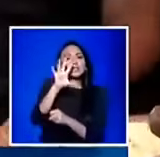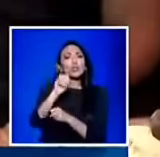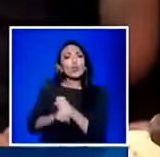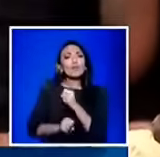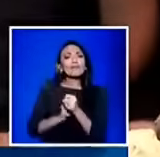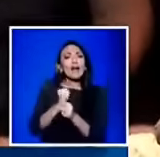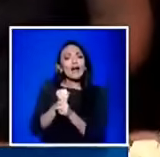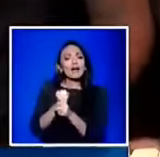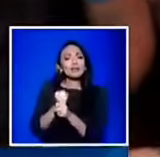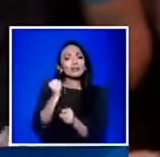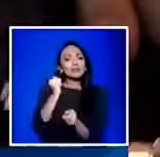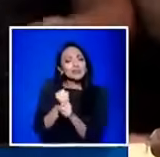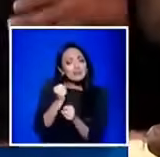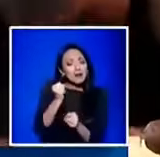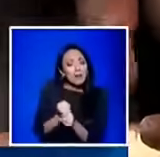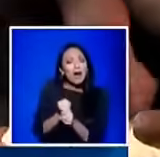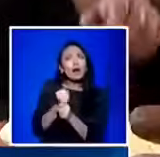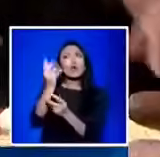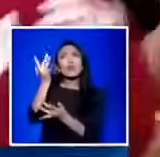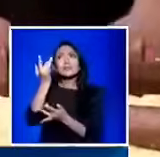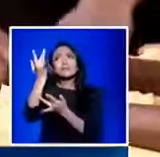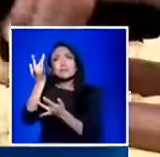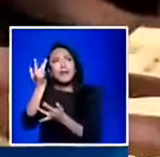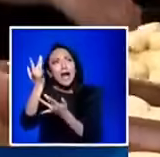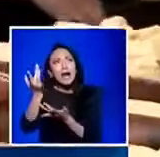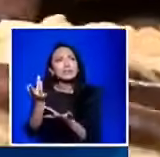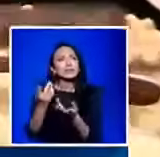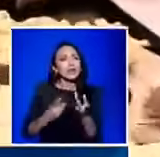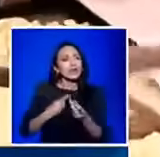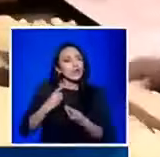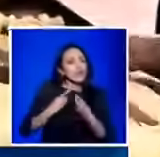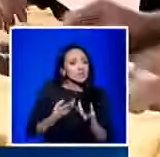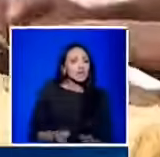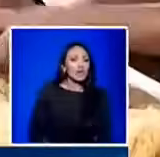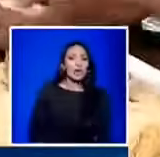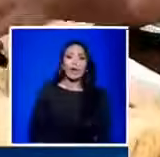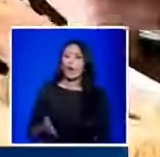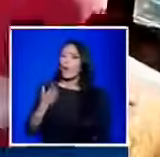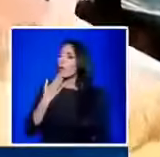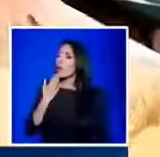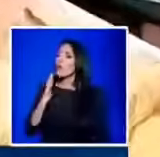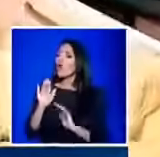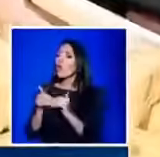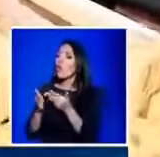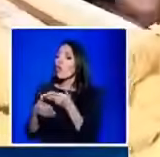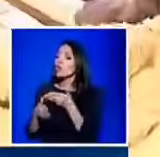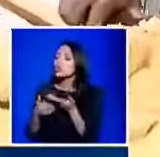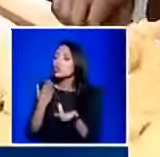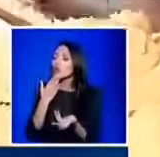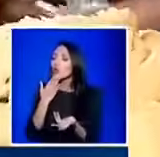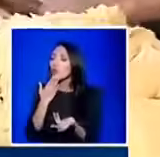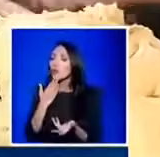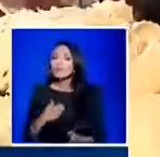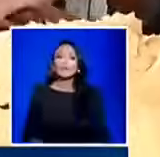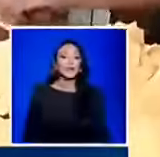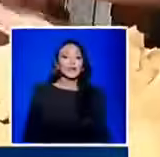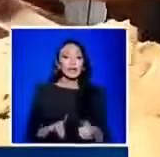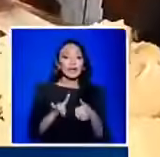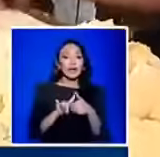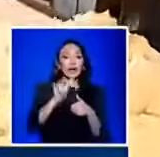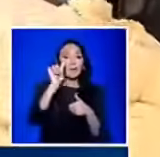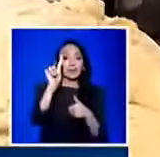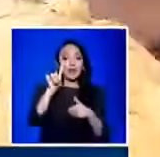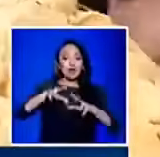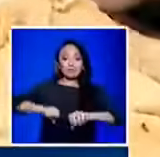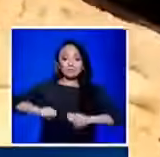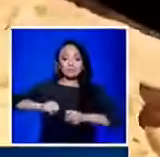trabajo, de ganas, de esperanza. ¿Y cómo se elabora? A ver, ¿cómo es la elaboración del bizcocho? La materia prima